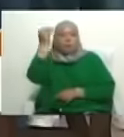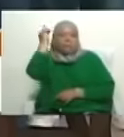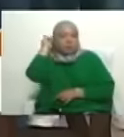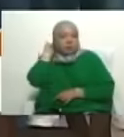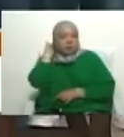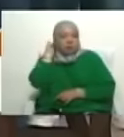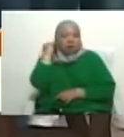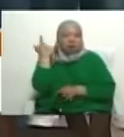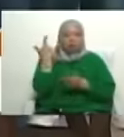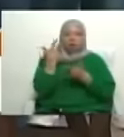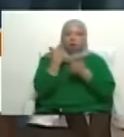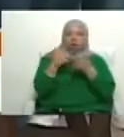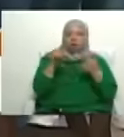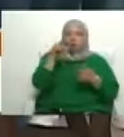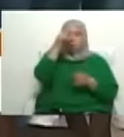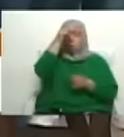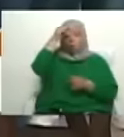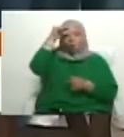el Borges.